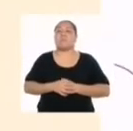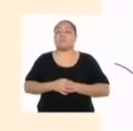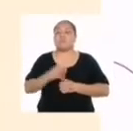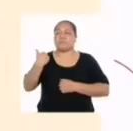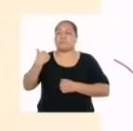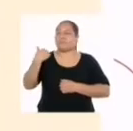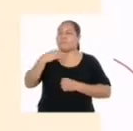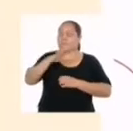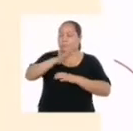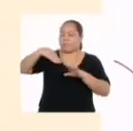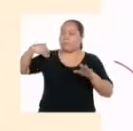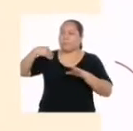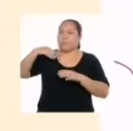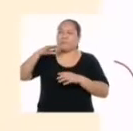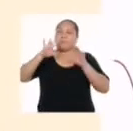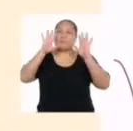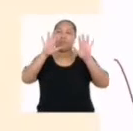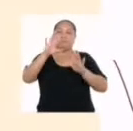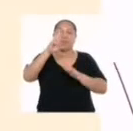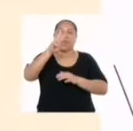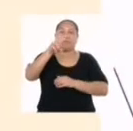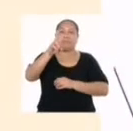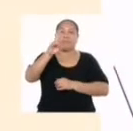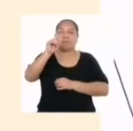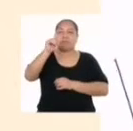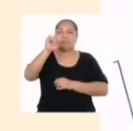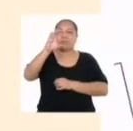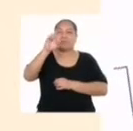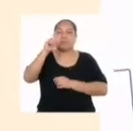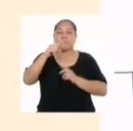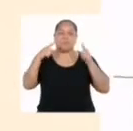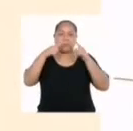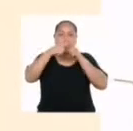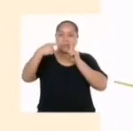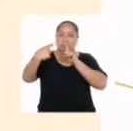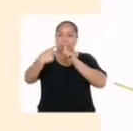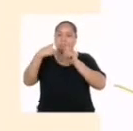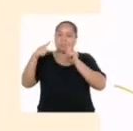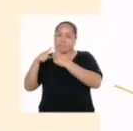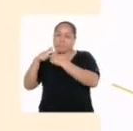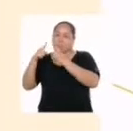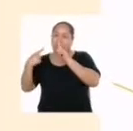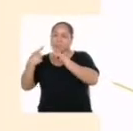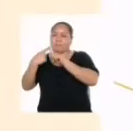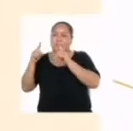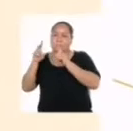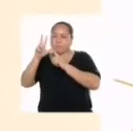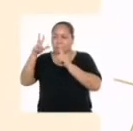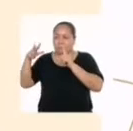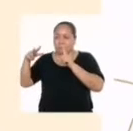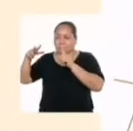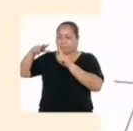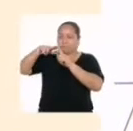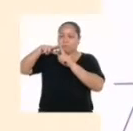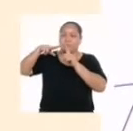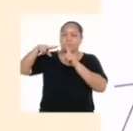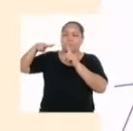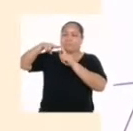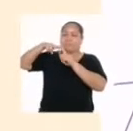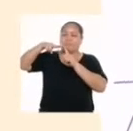Y en la parte externa tiene 10 vértices, que son las puntas que se forman cuando confluyen cada 3 aristas.